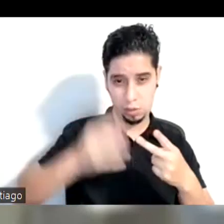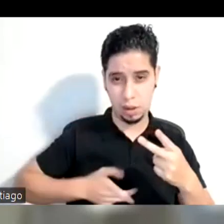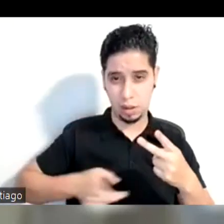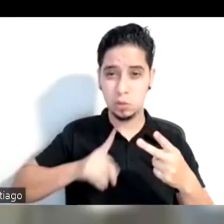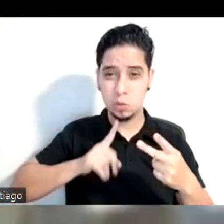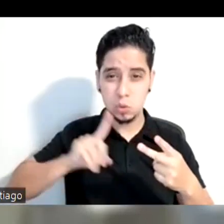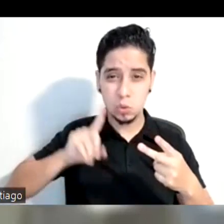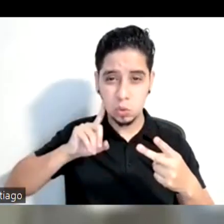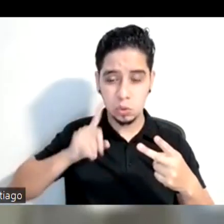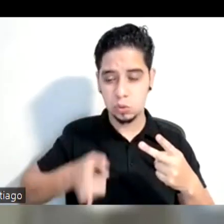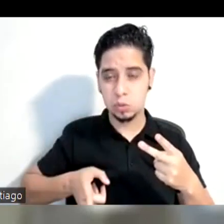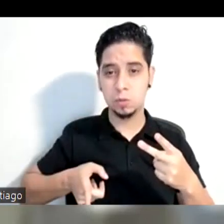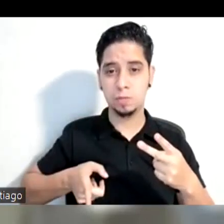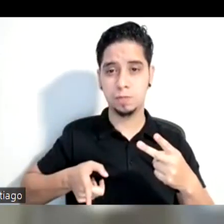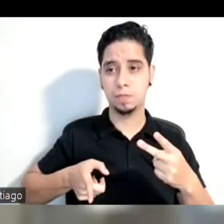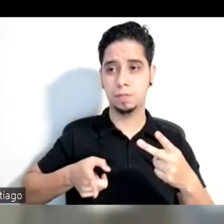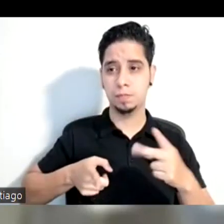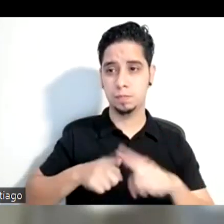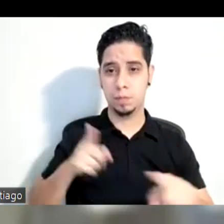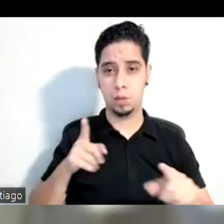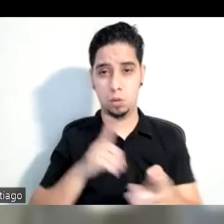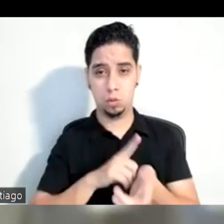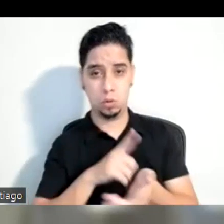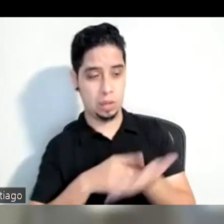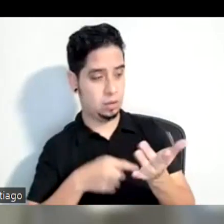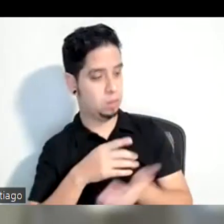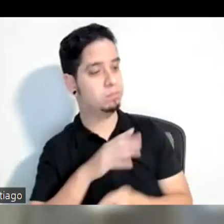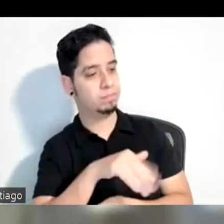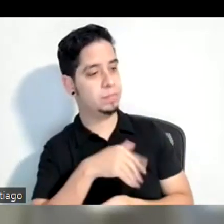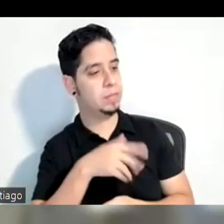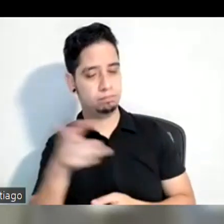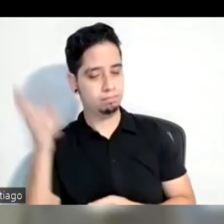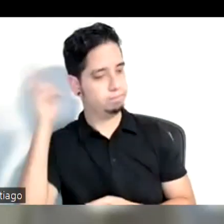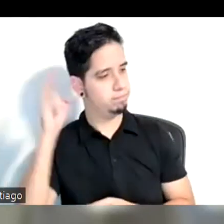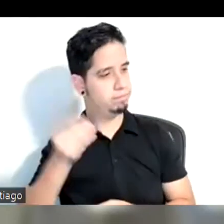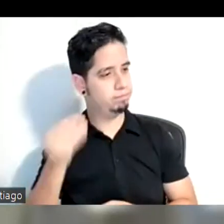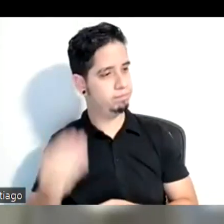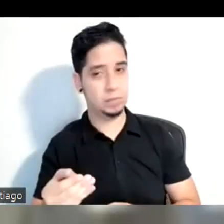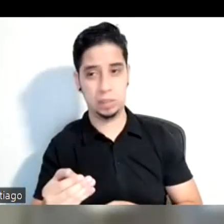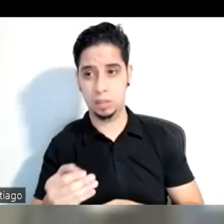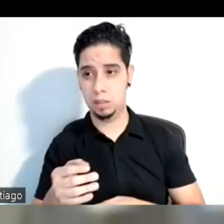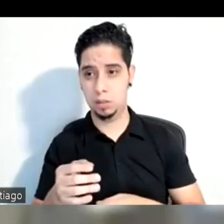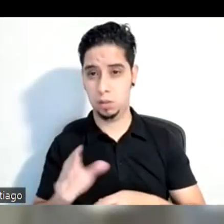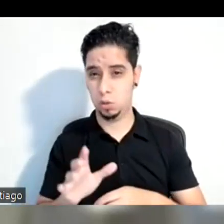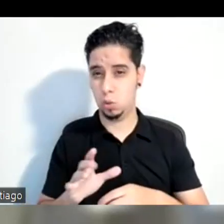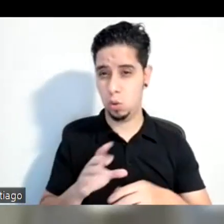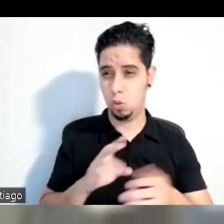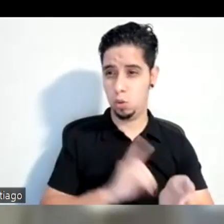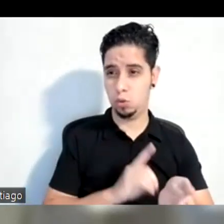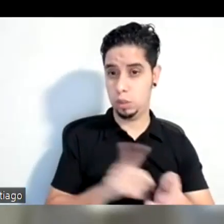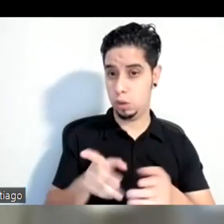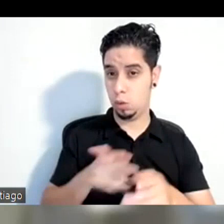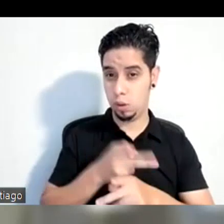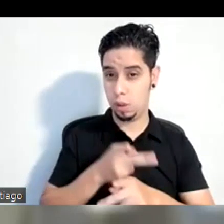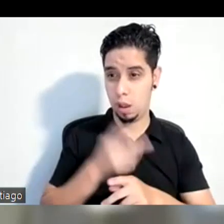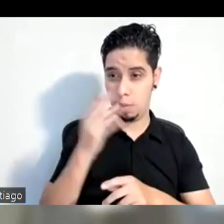entonces pues el médico inmediatamente le ofreció ponerle un implante coclear, y el otro médico le dice, no, pero tienes que tener cuidado porque para